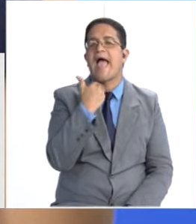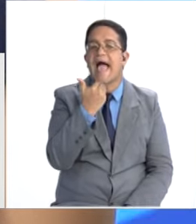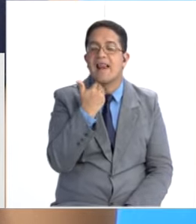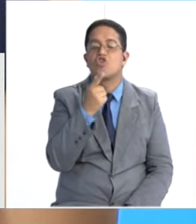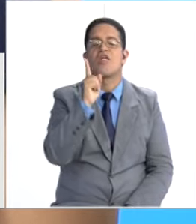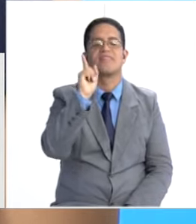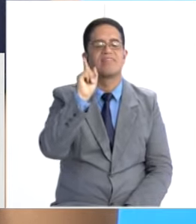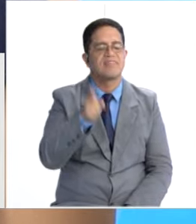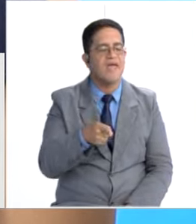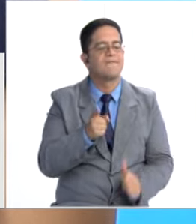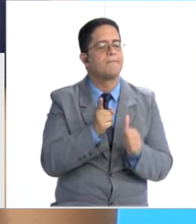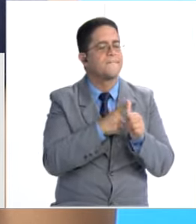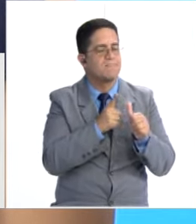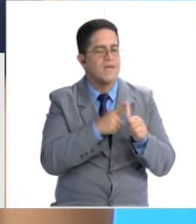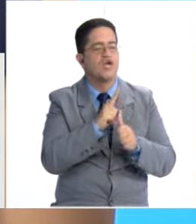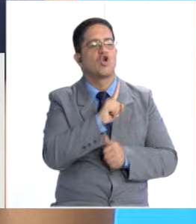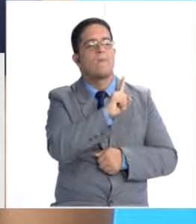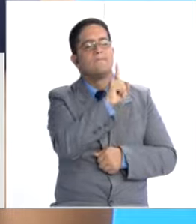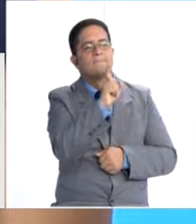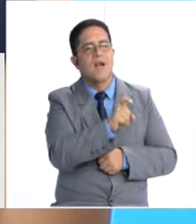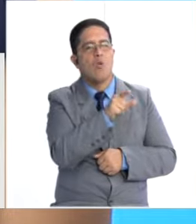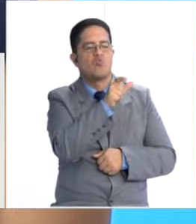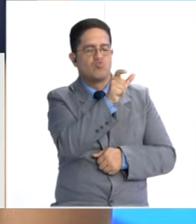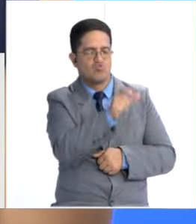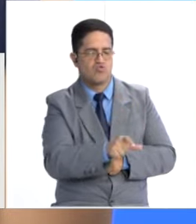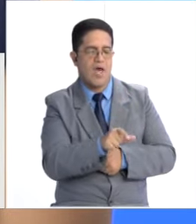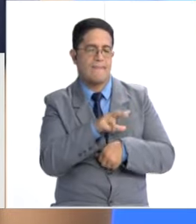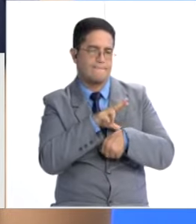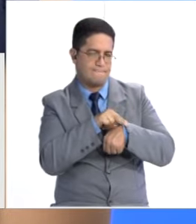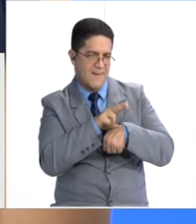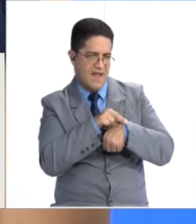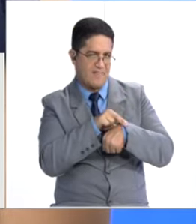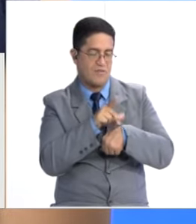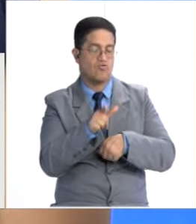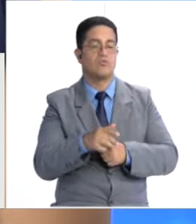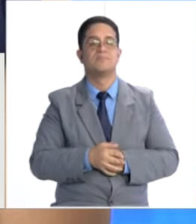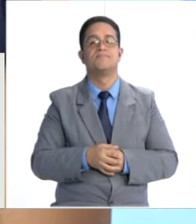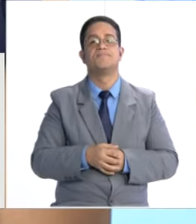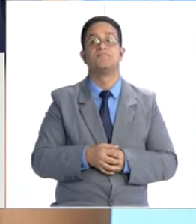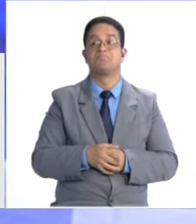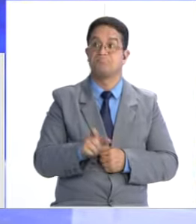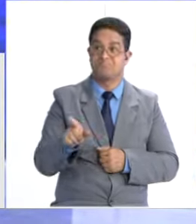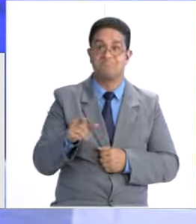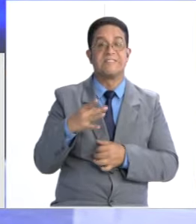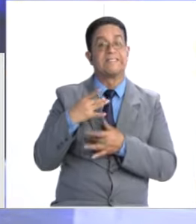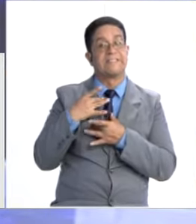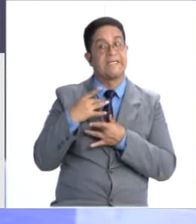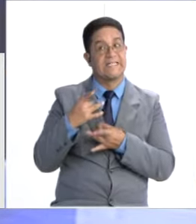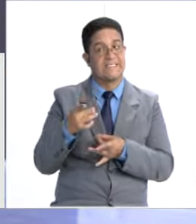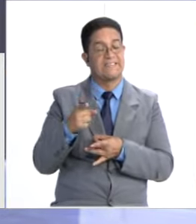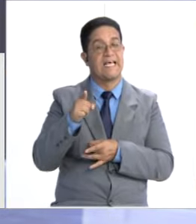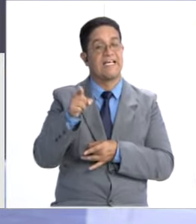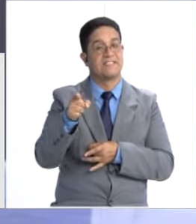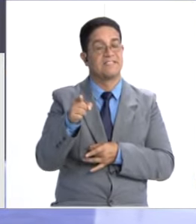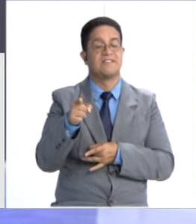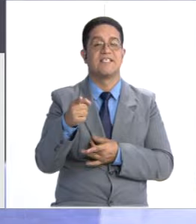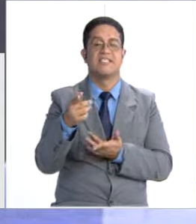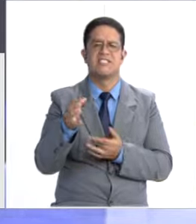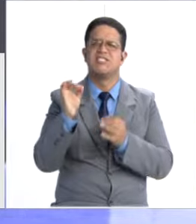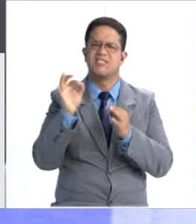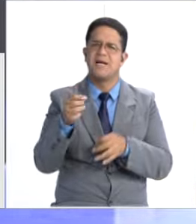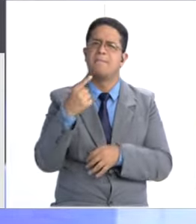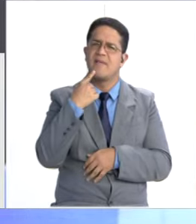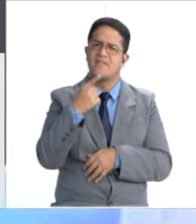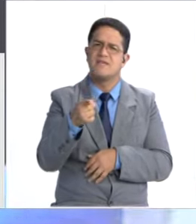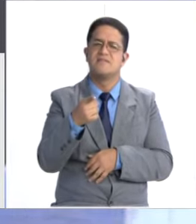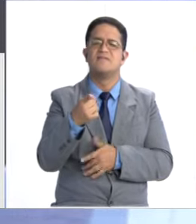para cualquier tipo de medicamento, no solamente medicamentos naturales. Es correcto. Qué interesante que ustedes siempre resaltan la parte de la consulta al